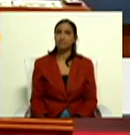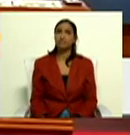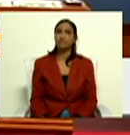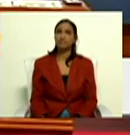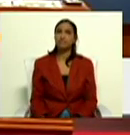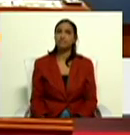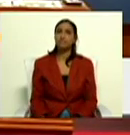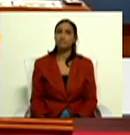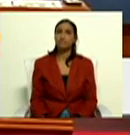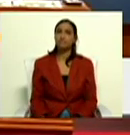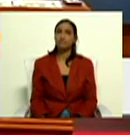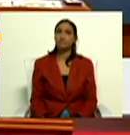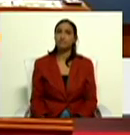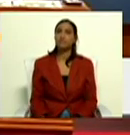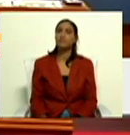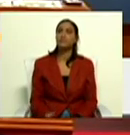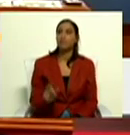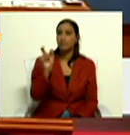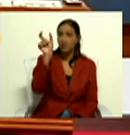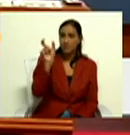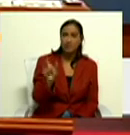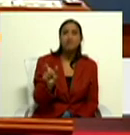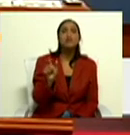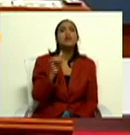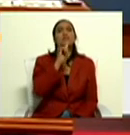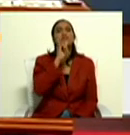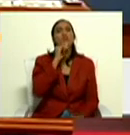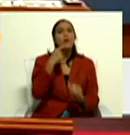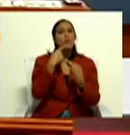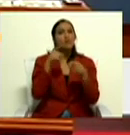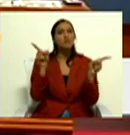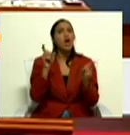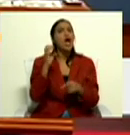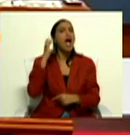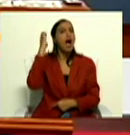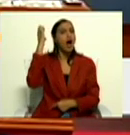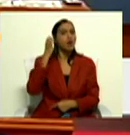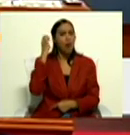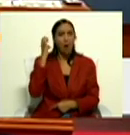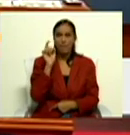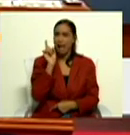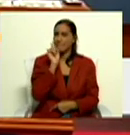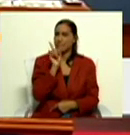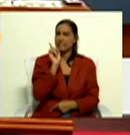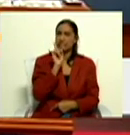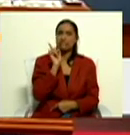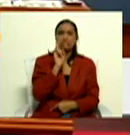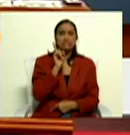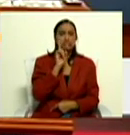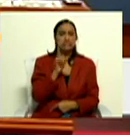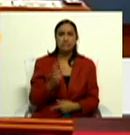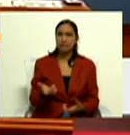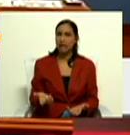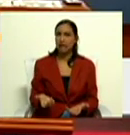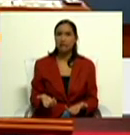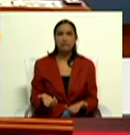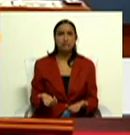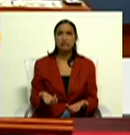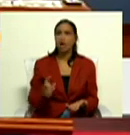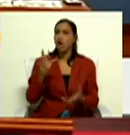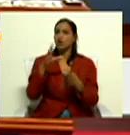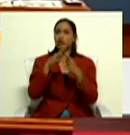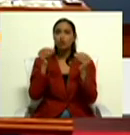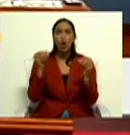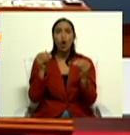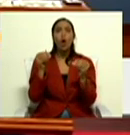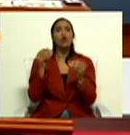particularmente infame, una agencia de noticias europea. Sino también organismos internacionales que